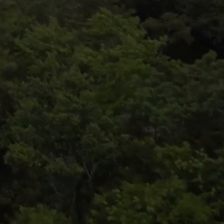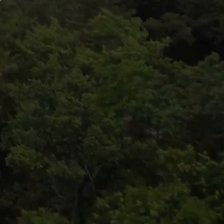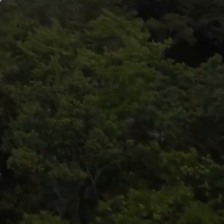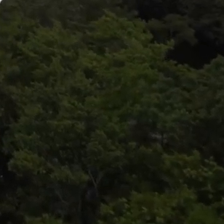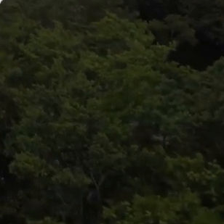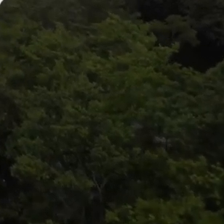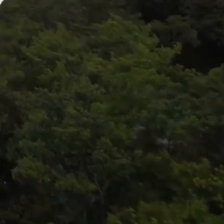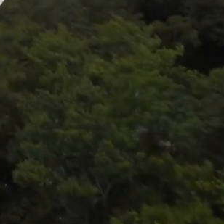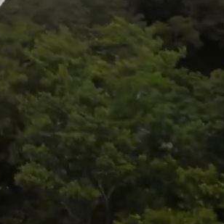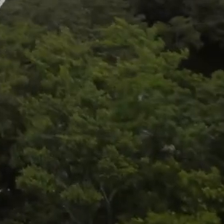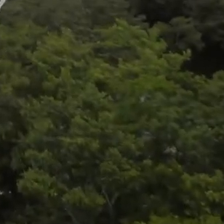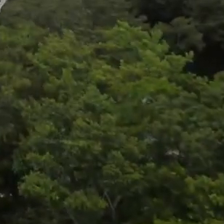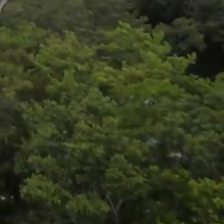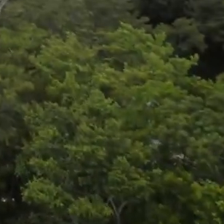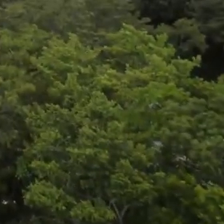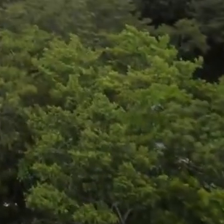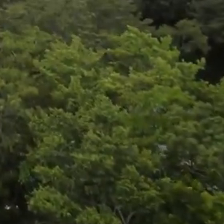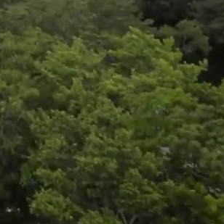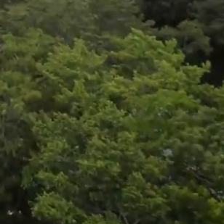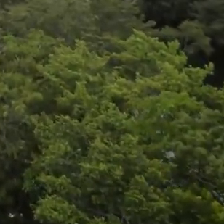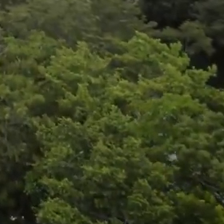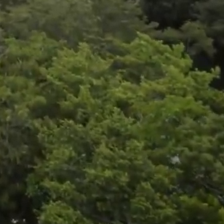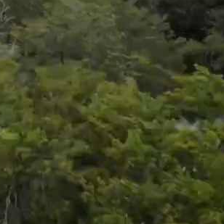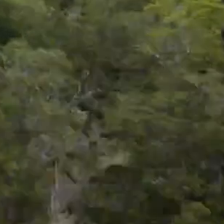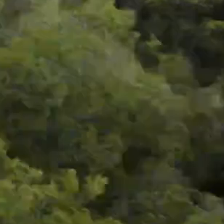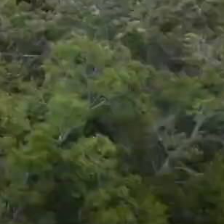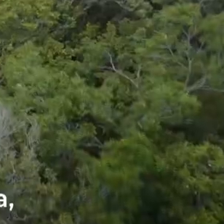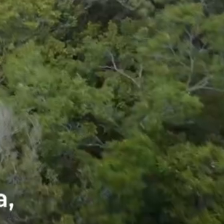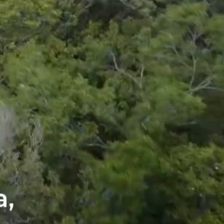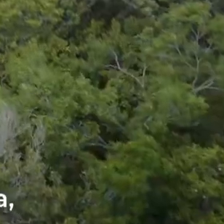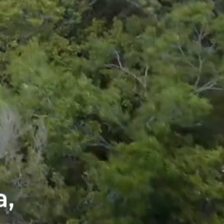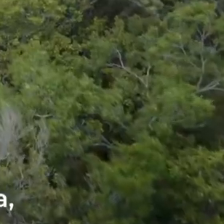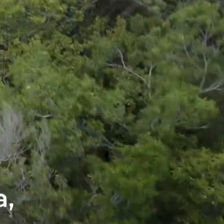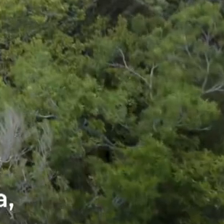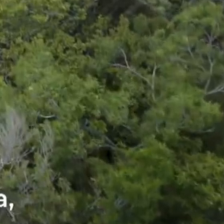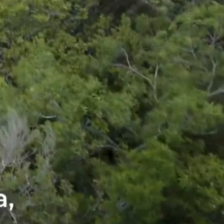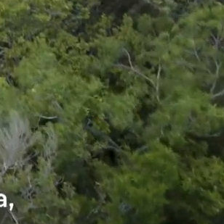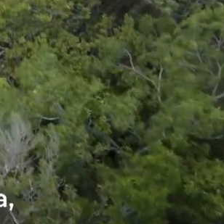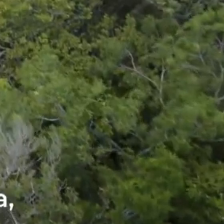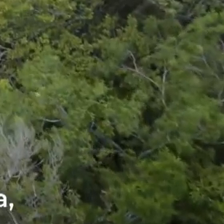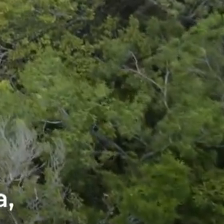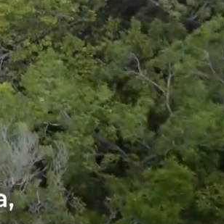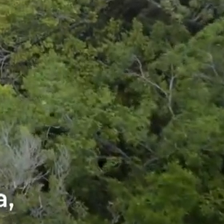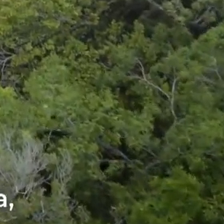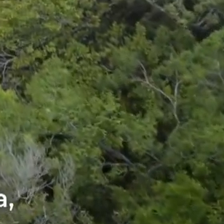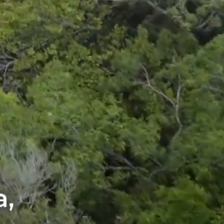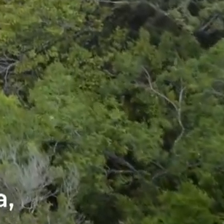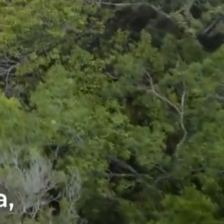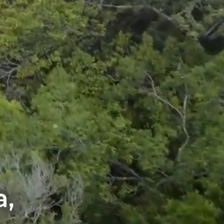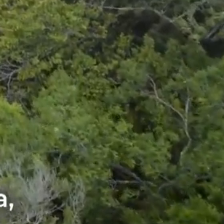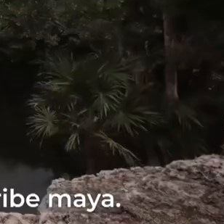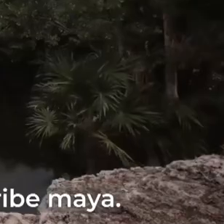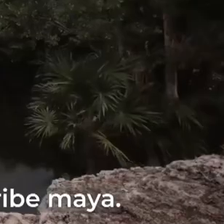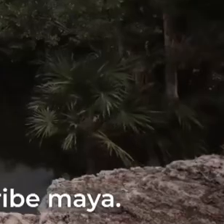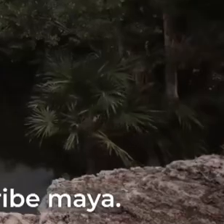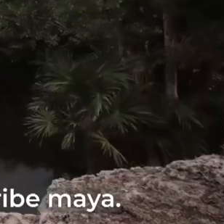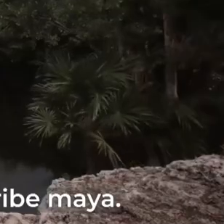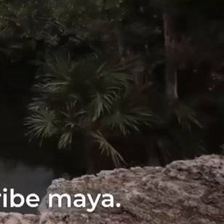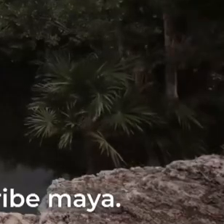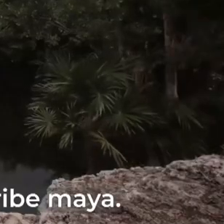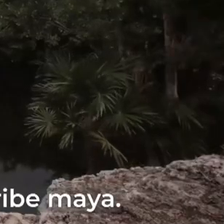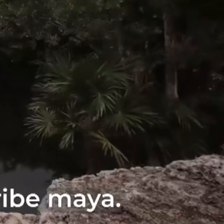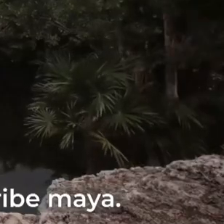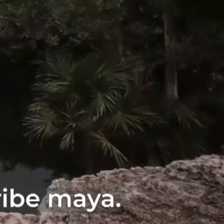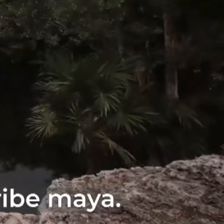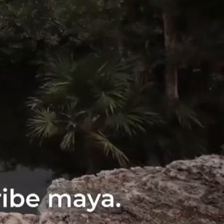Quintana Roo, la antigua ciudad maya de Xel-Ha, de alrededor de 1.300 años de historia, llegó a ser un